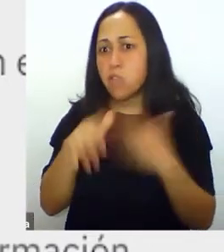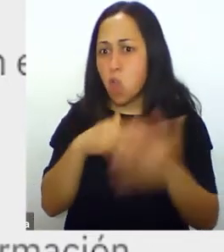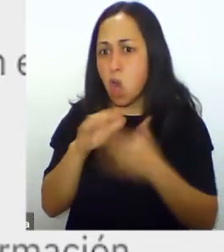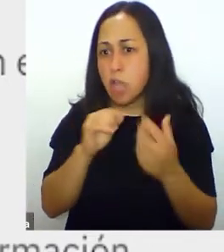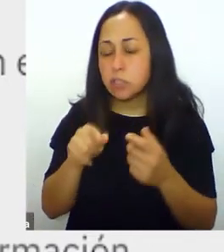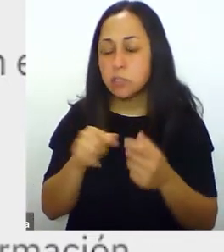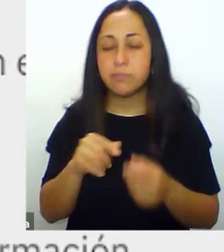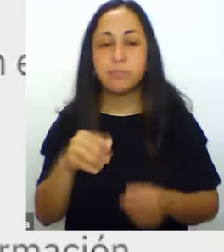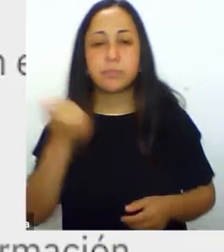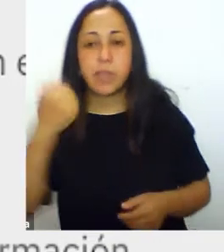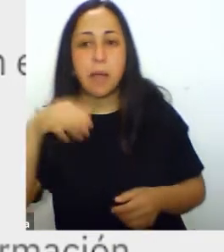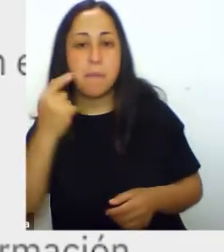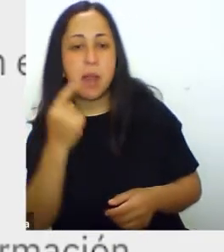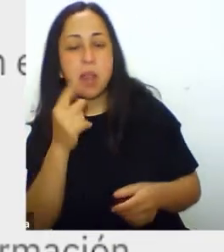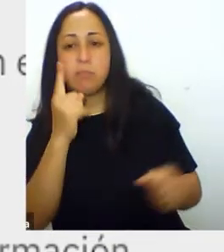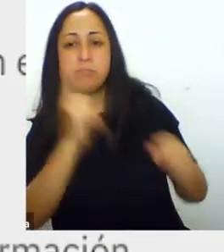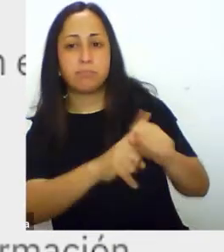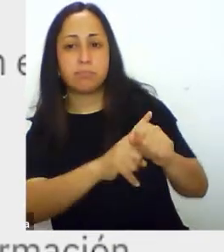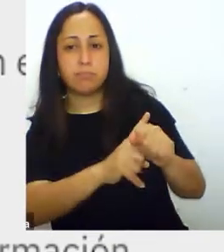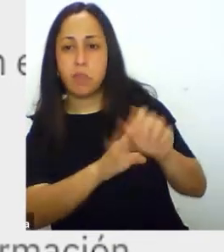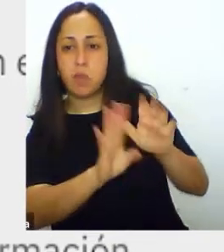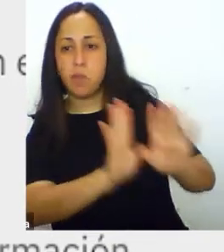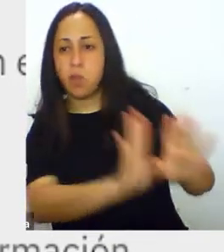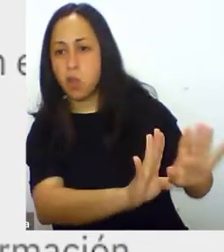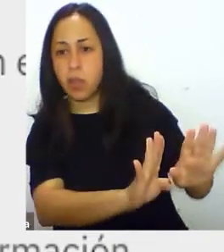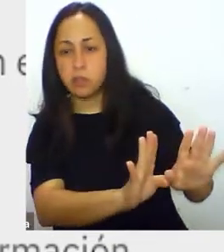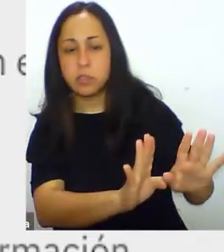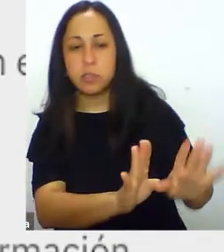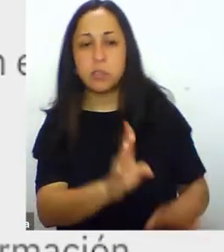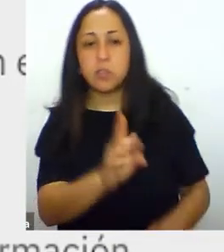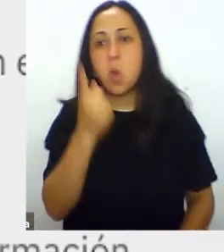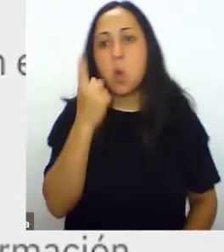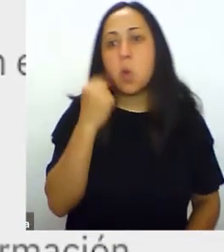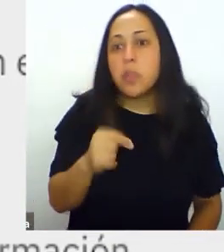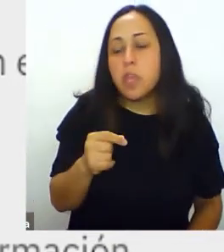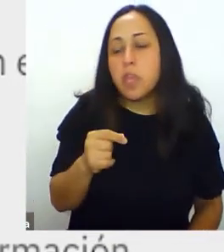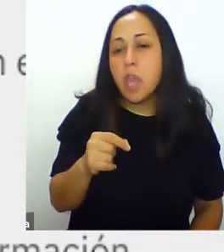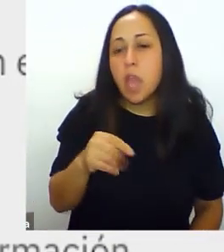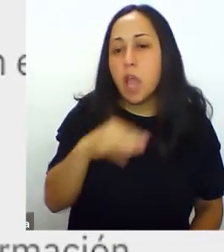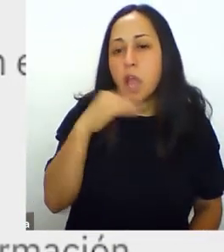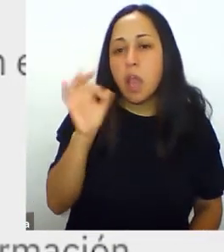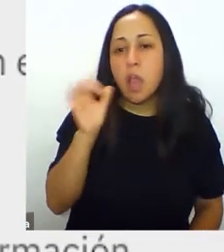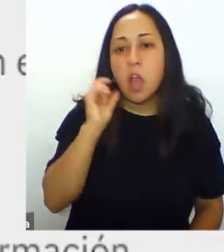violento. Amalia decidió bloquearlo. Un día, Amalia notó que